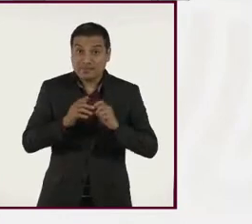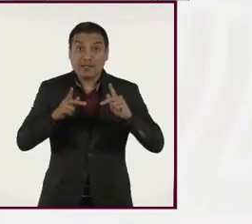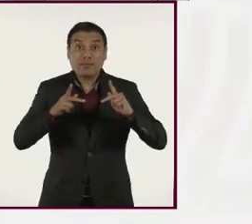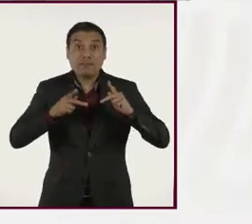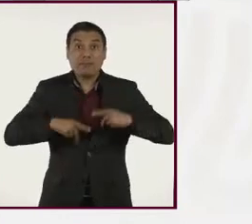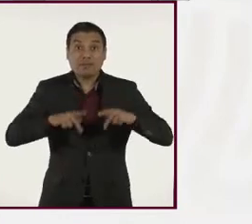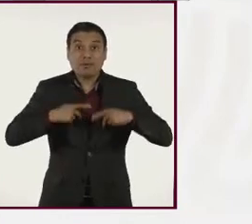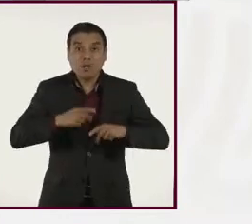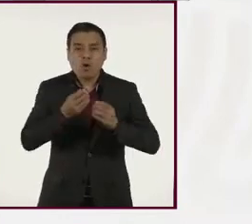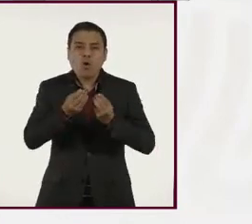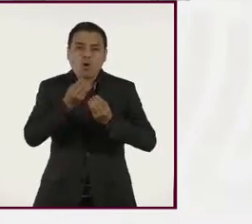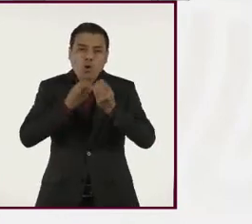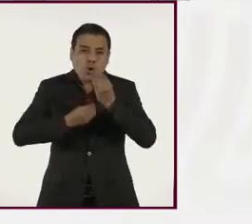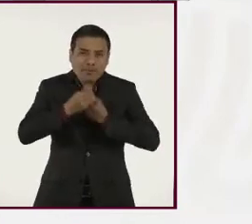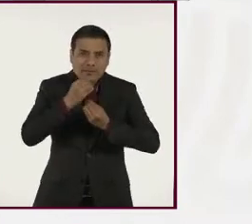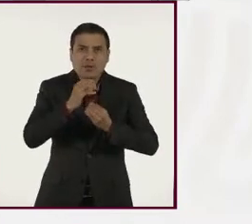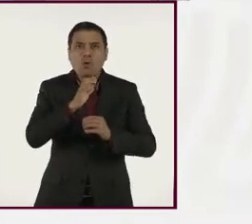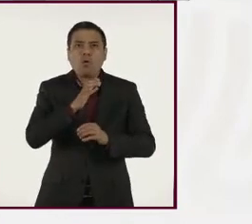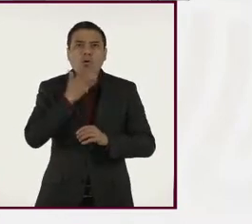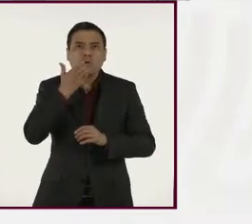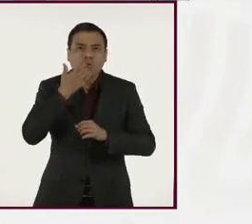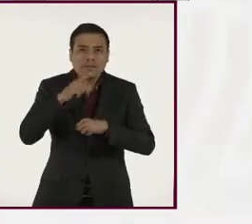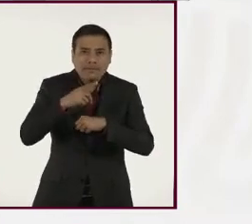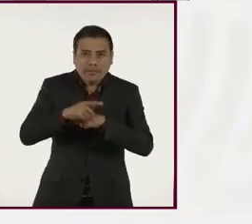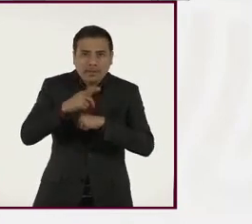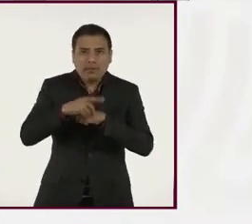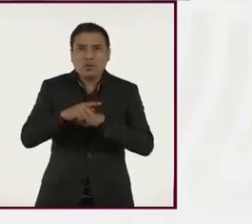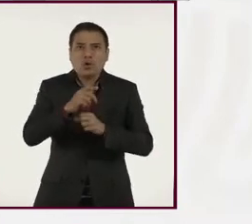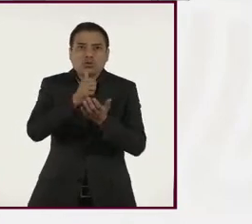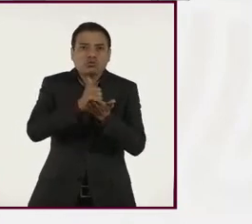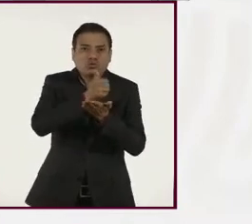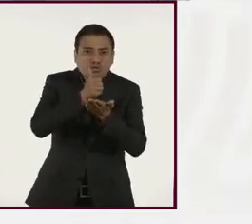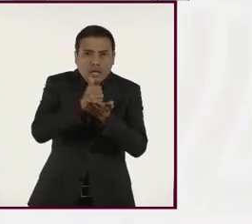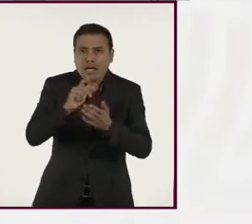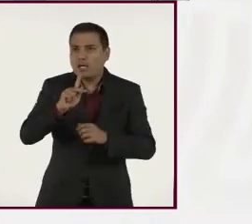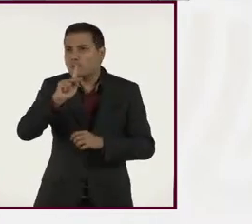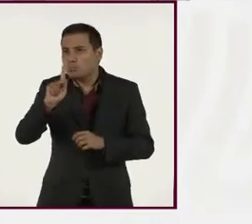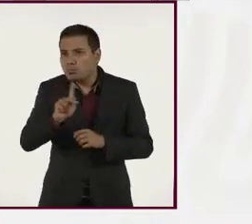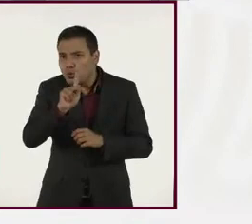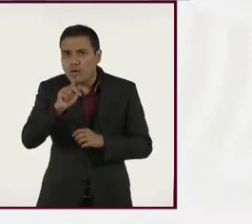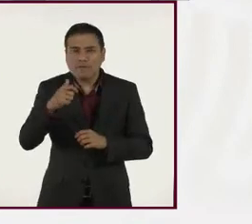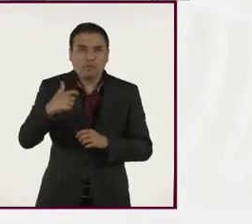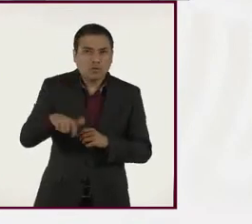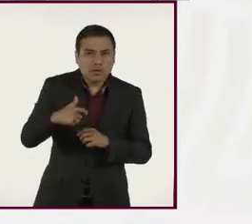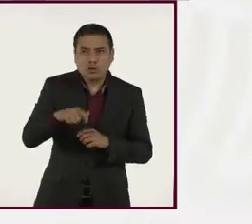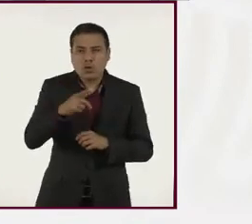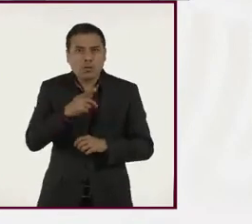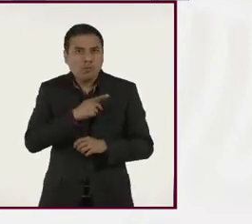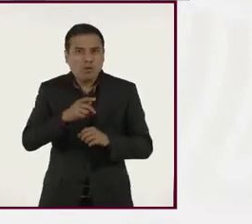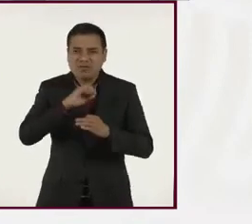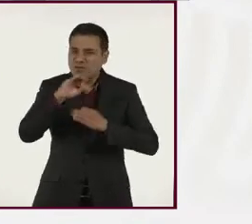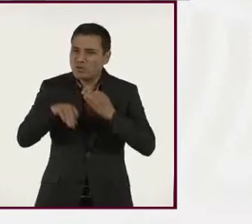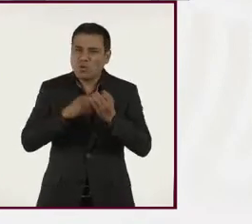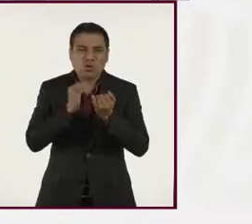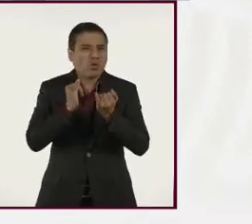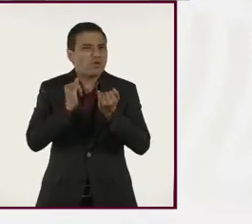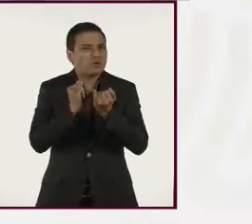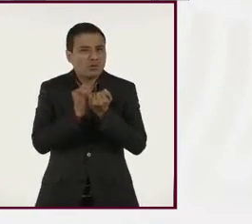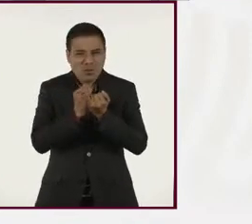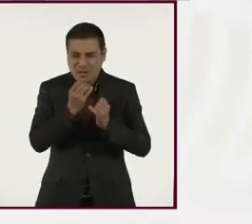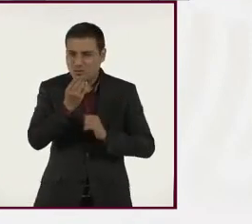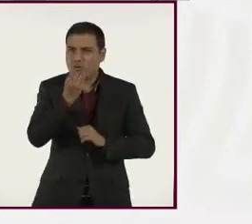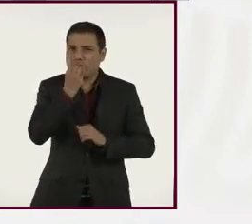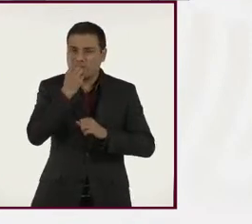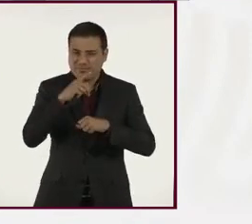riesgo, tanto en zonas rurales como en zonas urbanas y en todos los niveles socioeconómicos. Y algo que